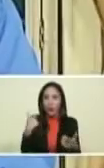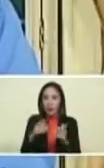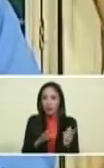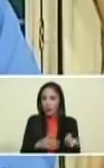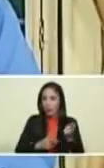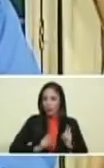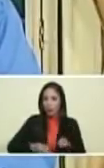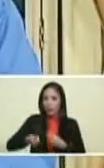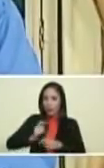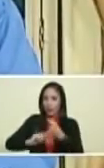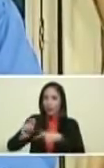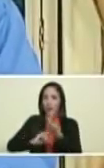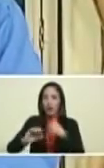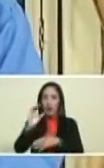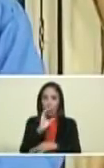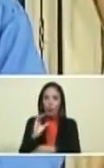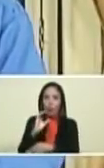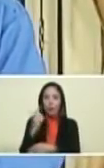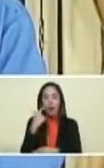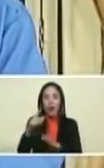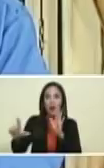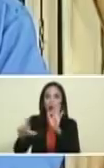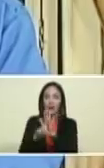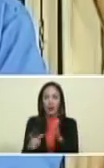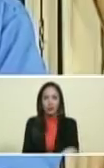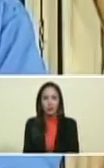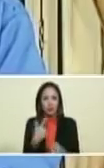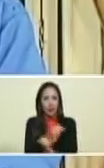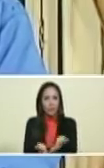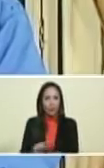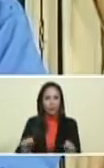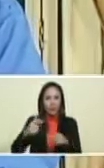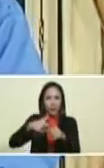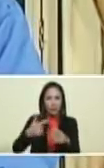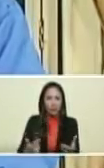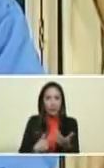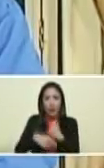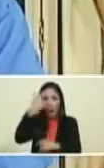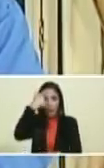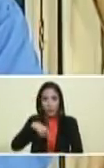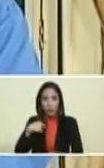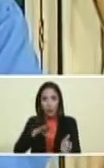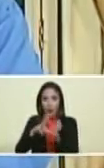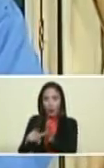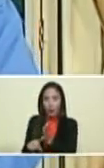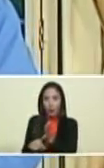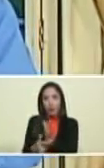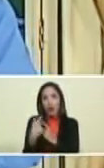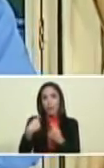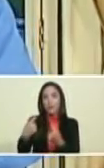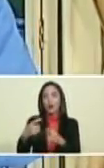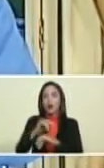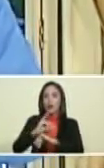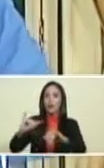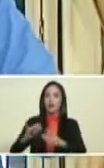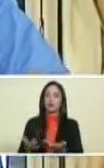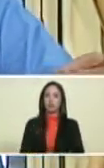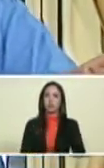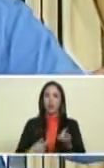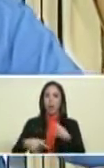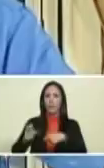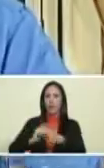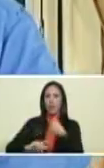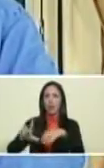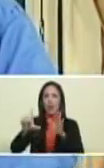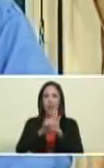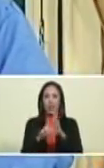Venezuela, entra a territorio colombiano, es legalizada. Y la persona que se roba la gasolina paga un impuesto y ya puede vender